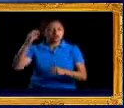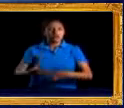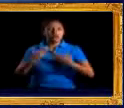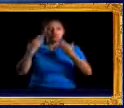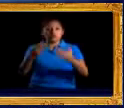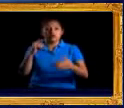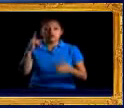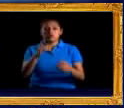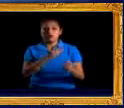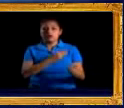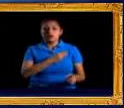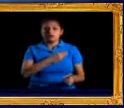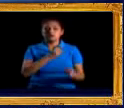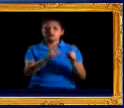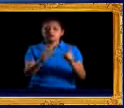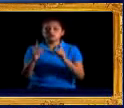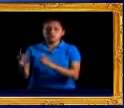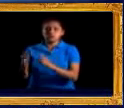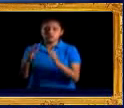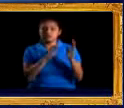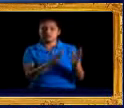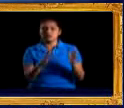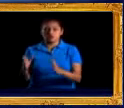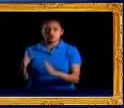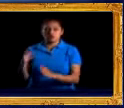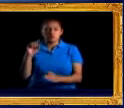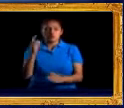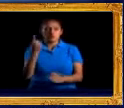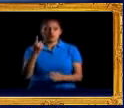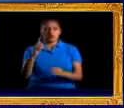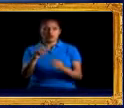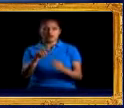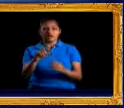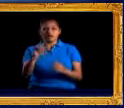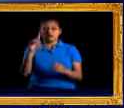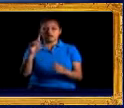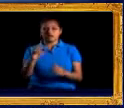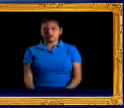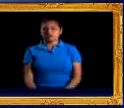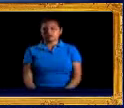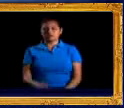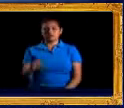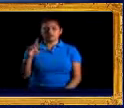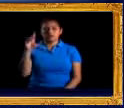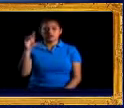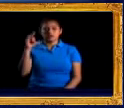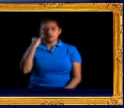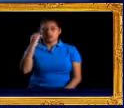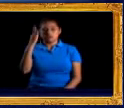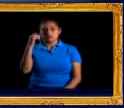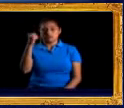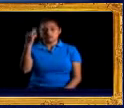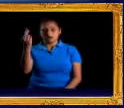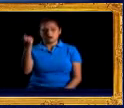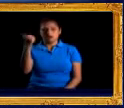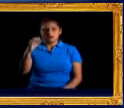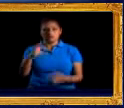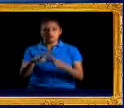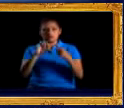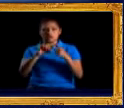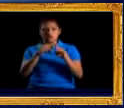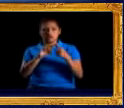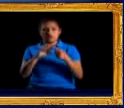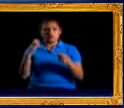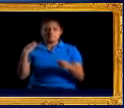instrucción: una libra de trigo para el salario para un día, y 3 libras de